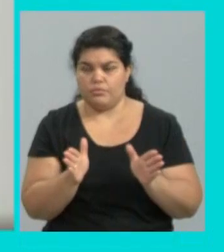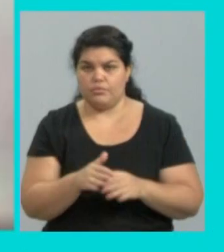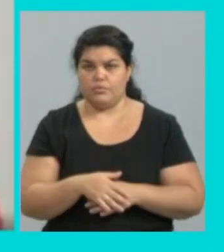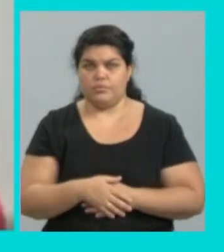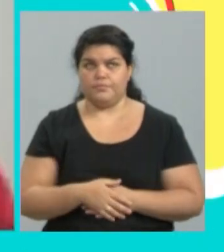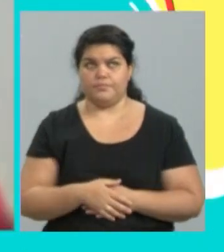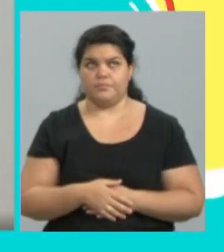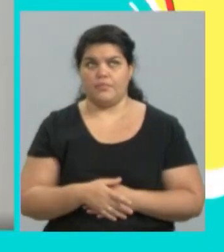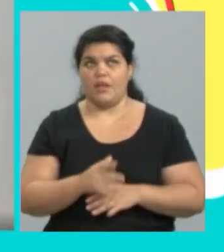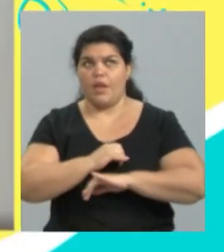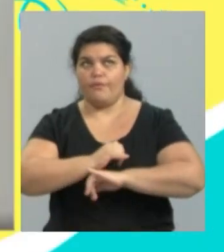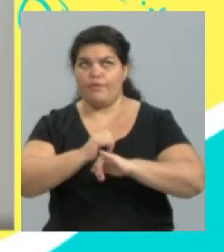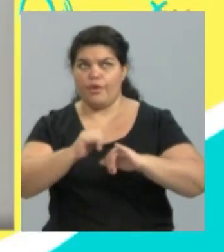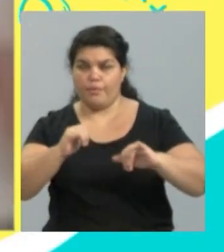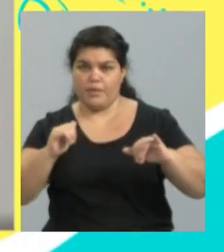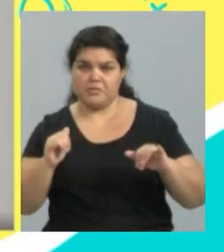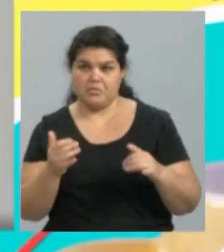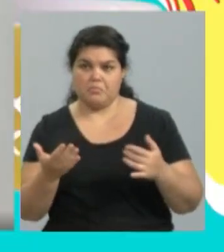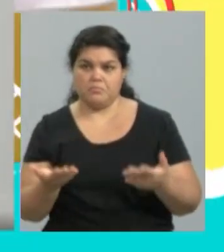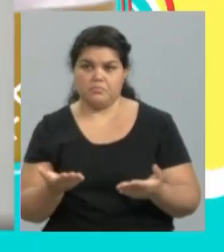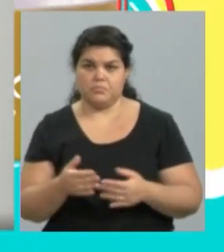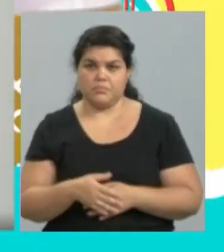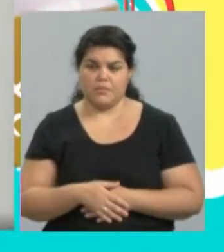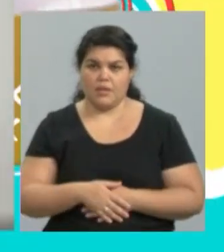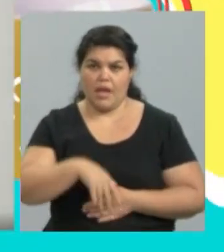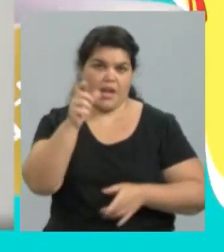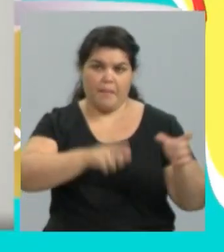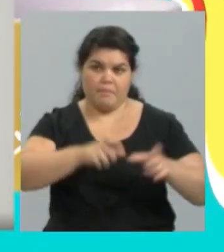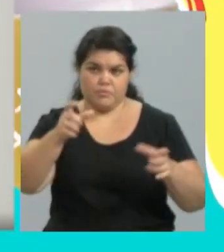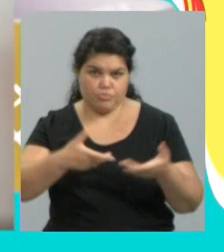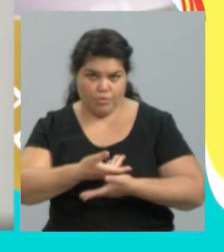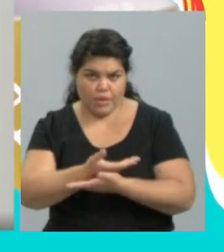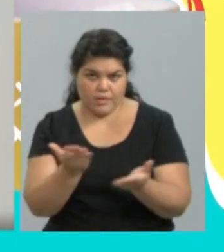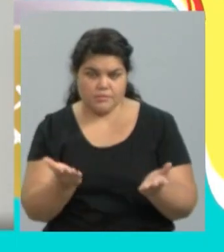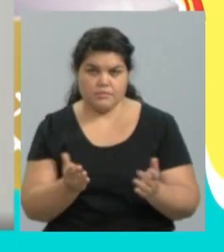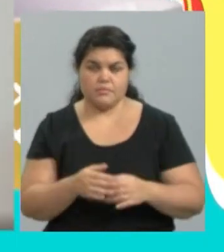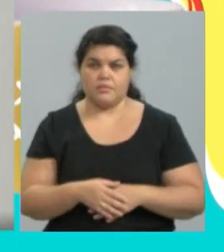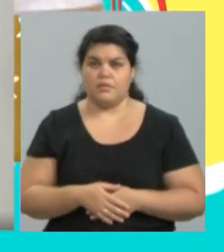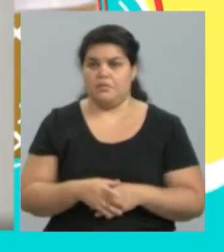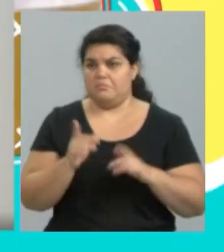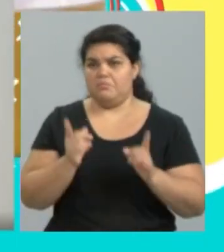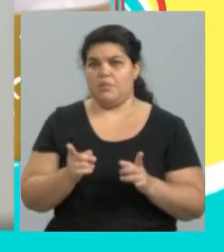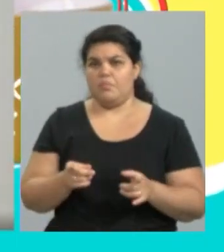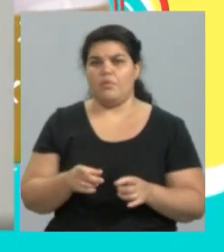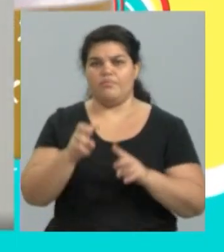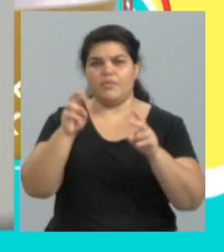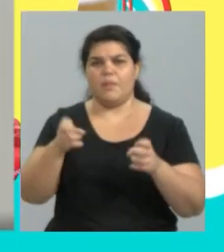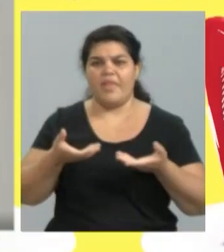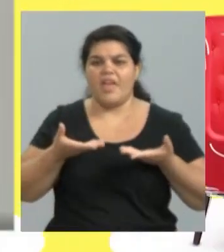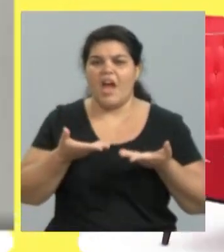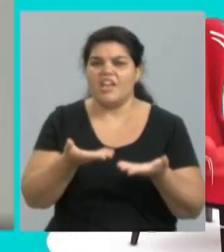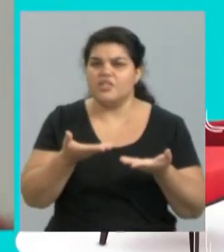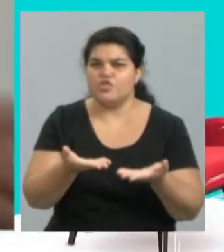llevar la información a la persona, o sea, a las personas, sí, por ejemplo, en el tema del asesoramiento, Claro.